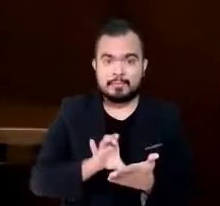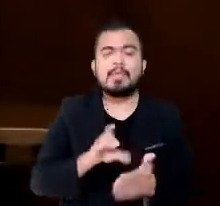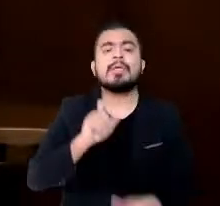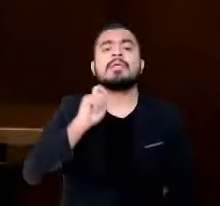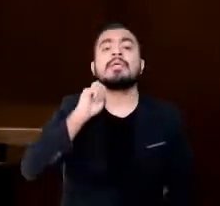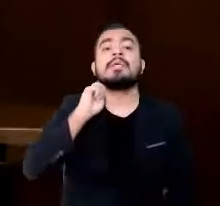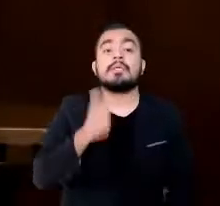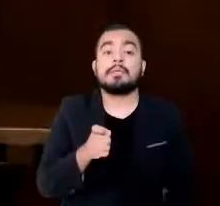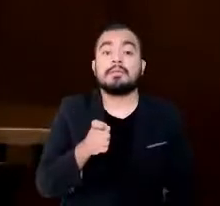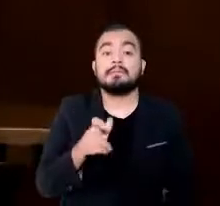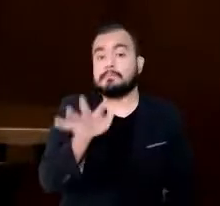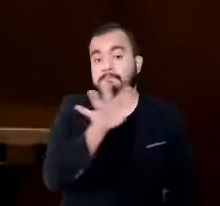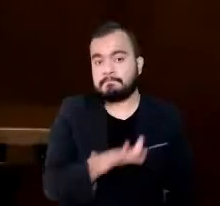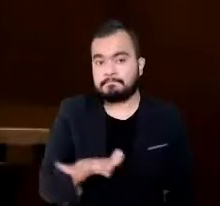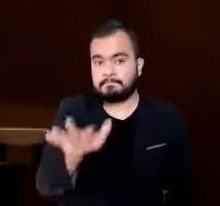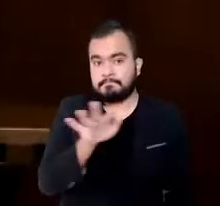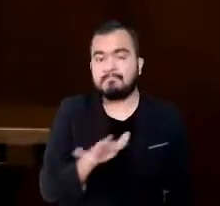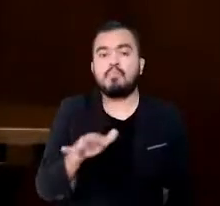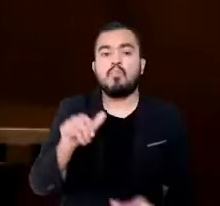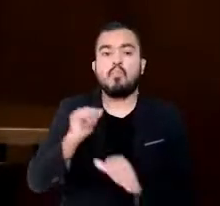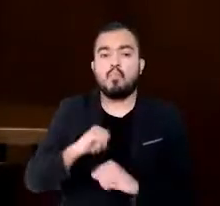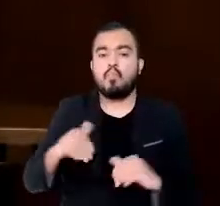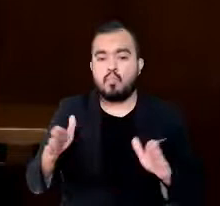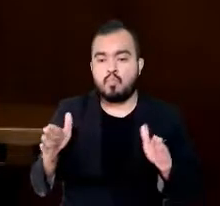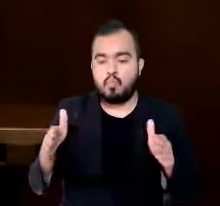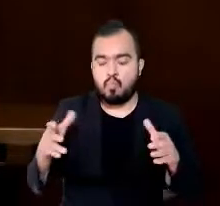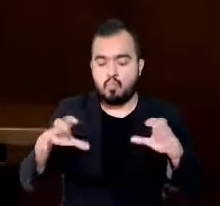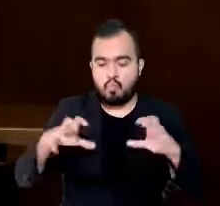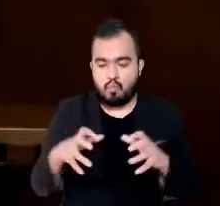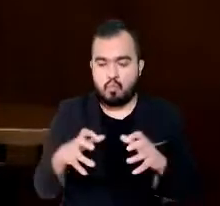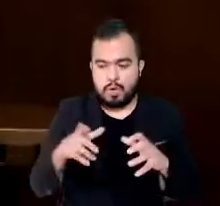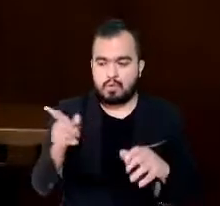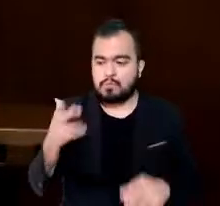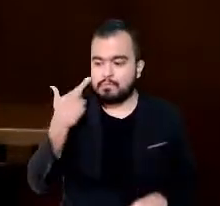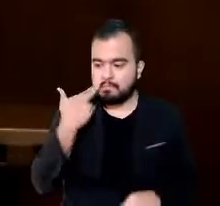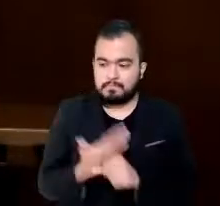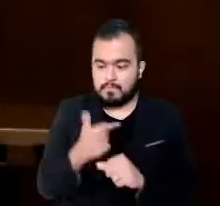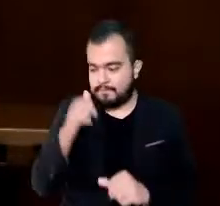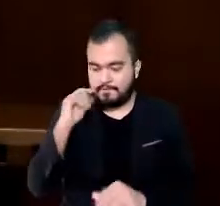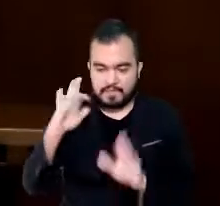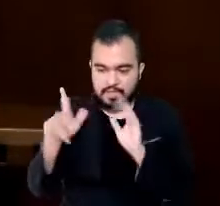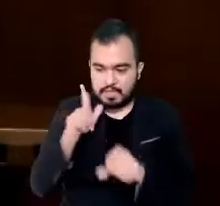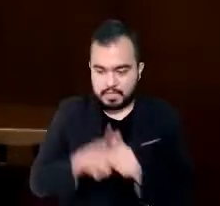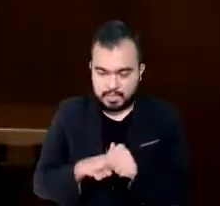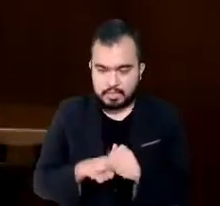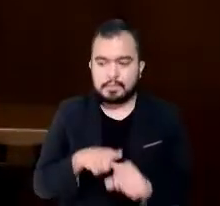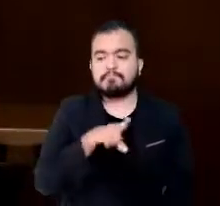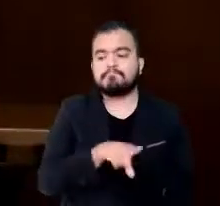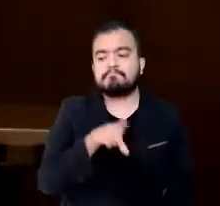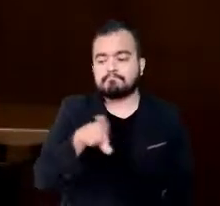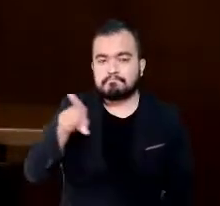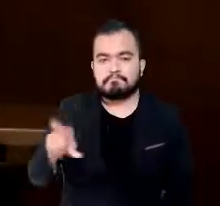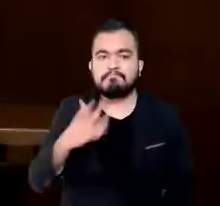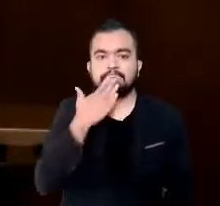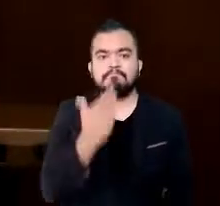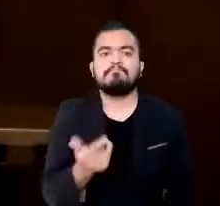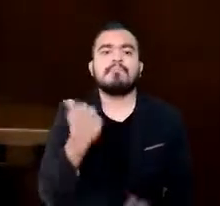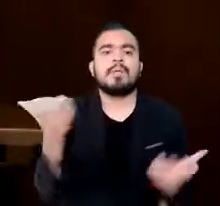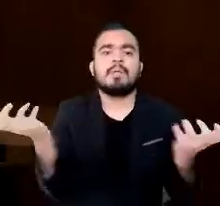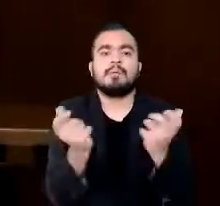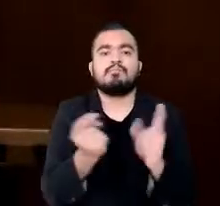públicos y las autoridades federales en el ámbito de su competencia llevarán a cabo, entre otras, las siguientes medidas positivas